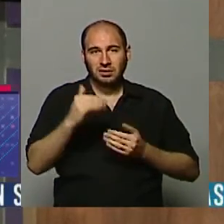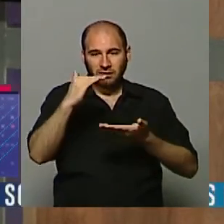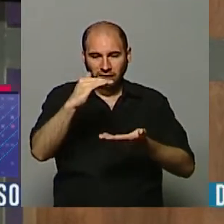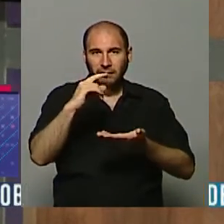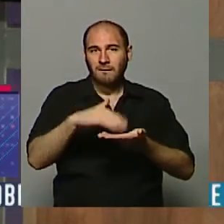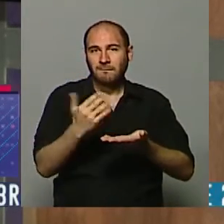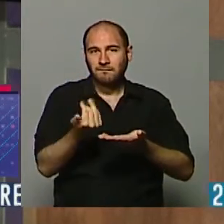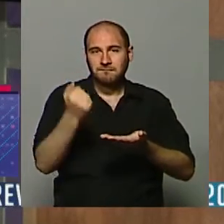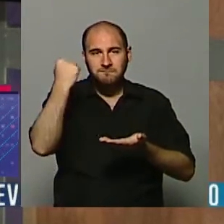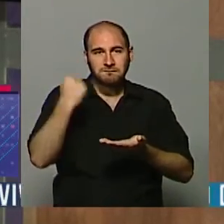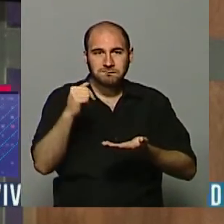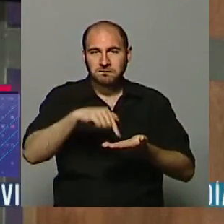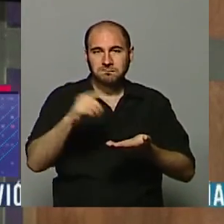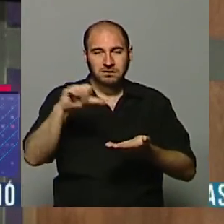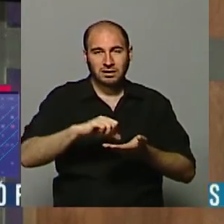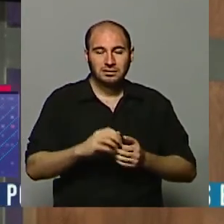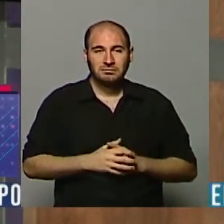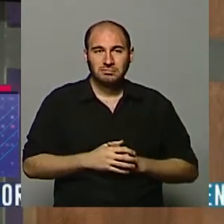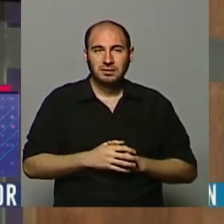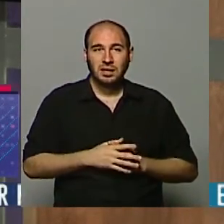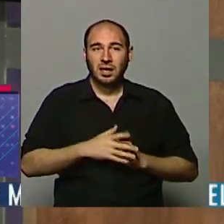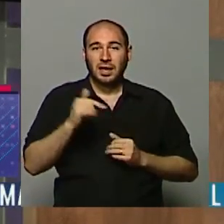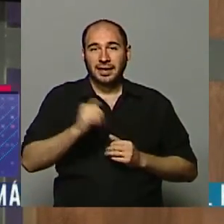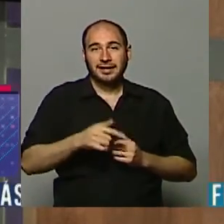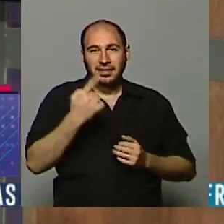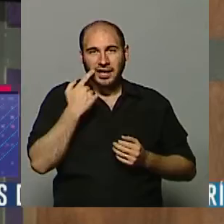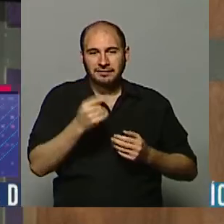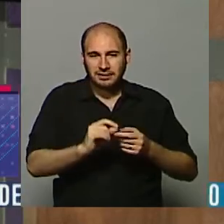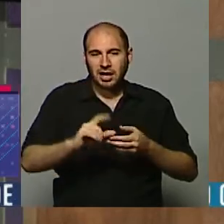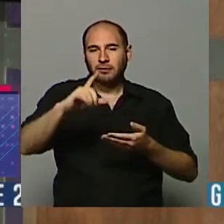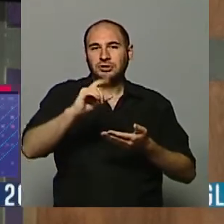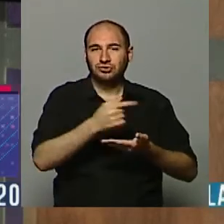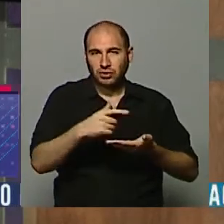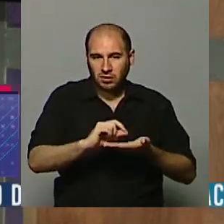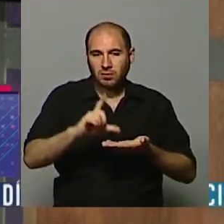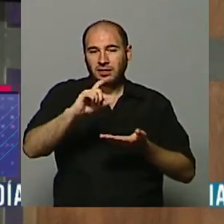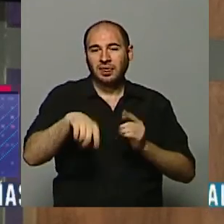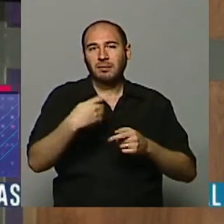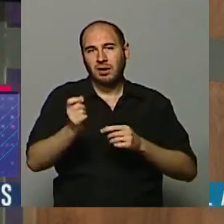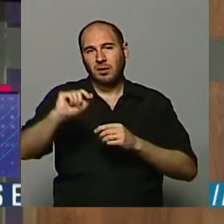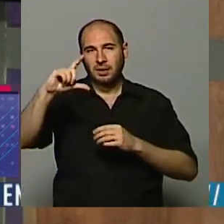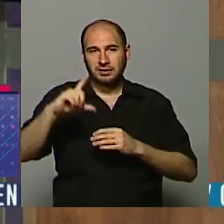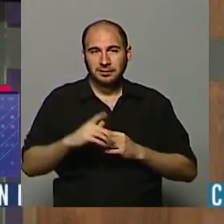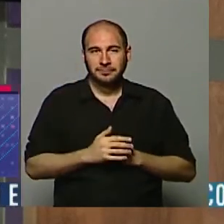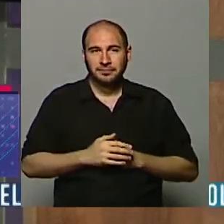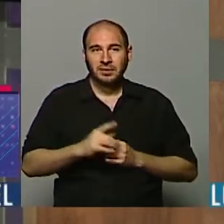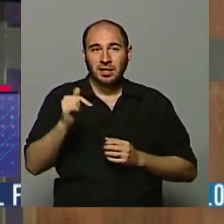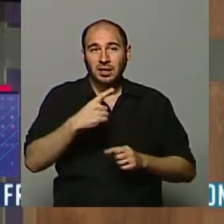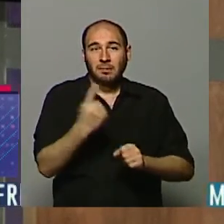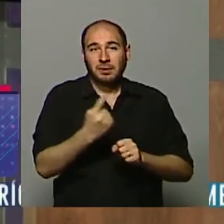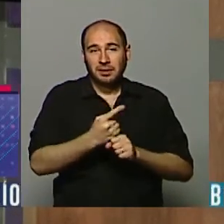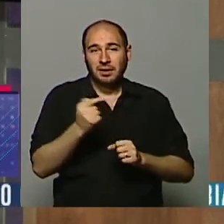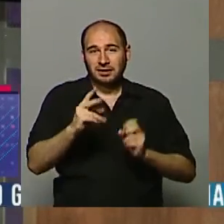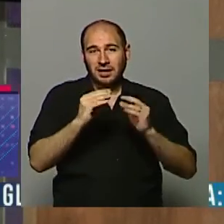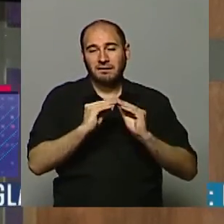muy brusca la actividad salarial, con lo cual tienen que intentar recomponer el salario y después hablar de aumento. Esto es lo primero que se tendría